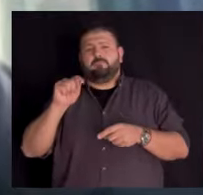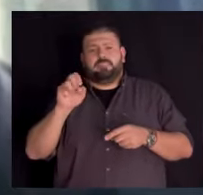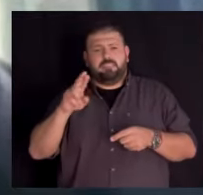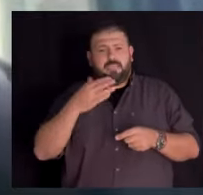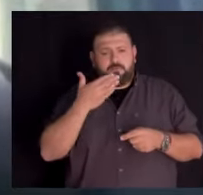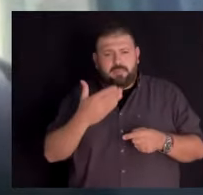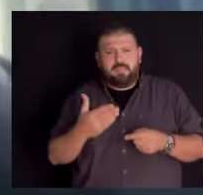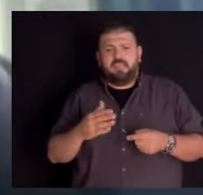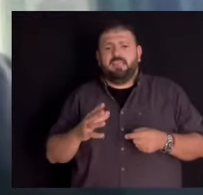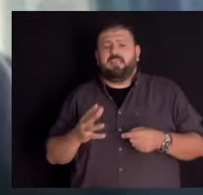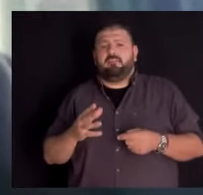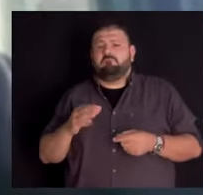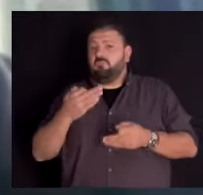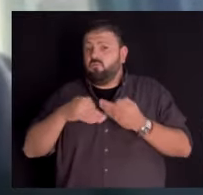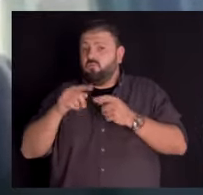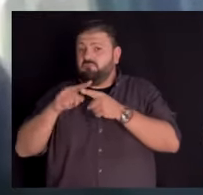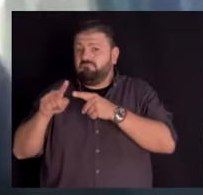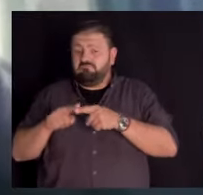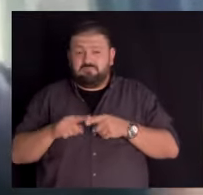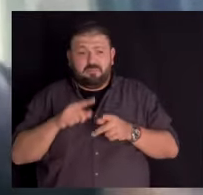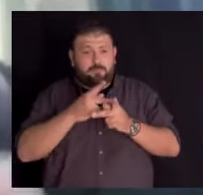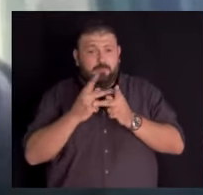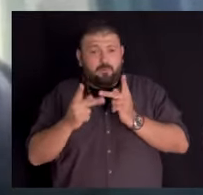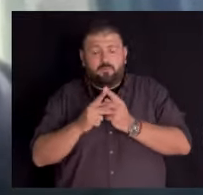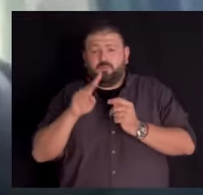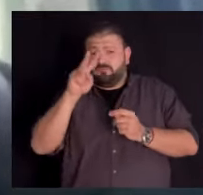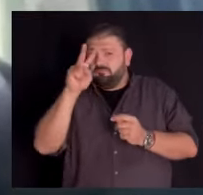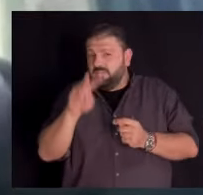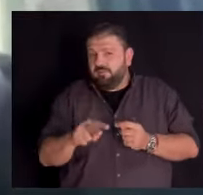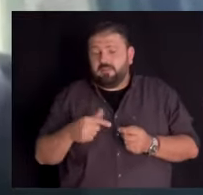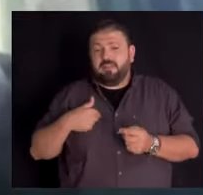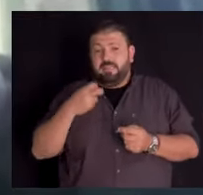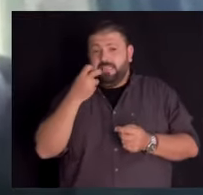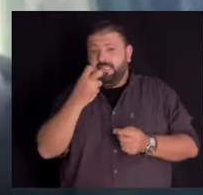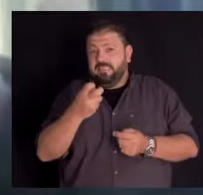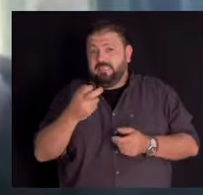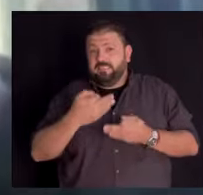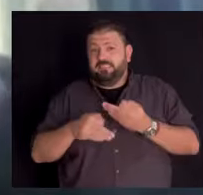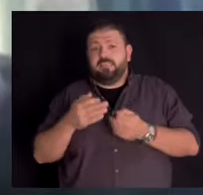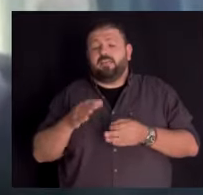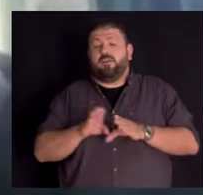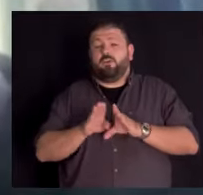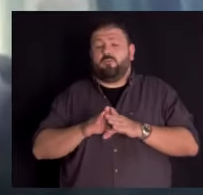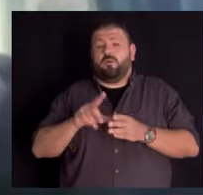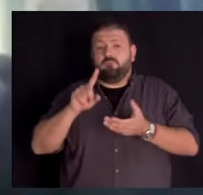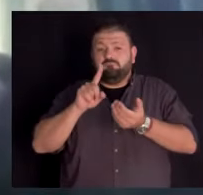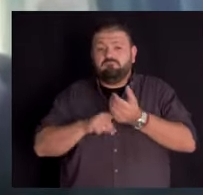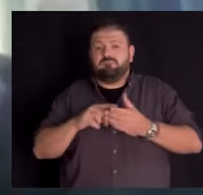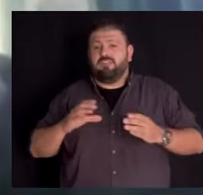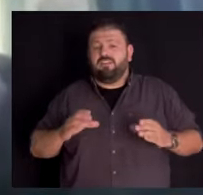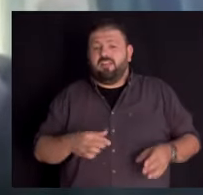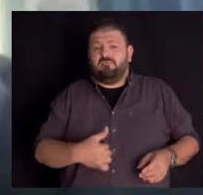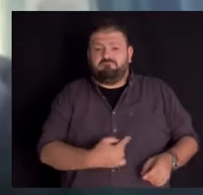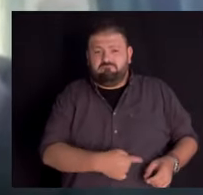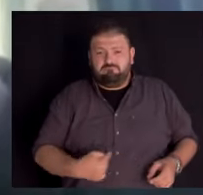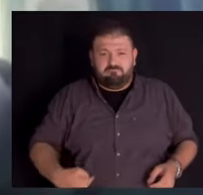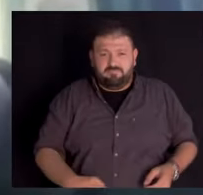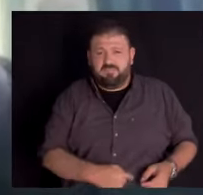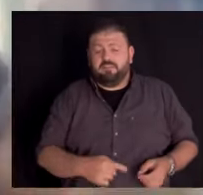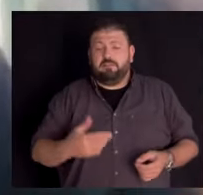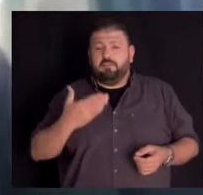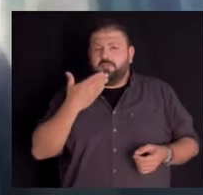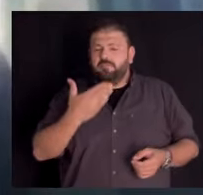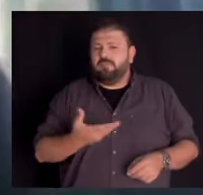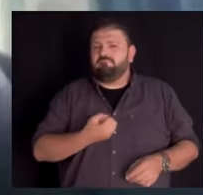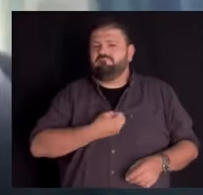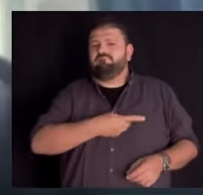¿sí? Y bueno, obviamente que eso va a hacer que nuestra flora intestinal esté saludable, que haya